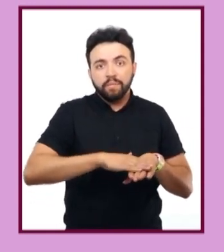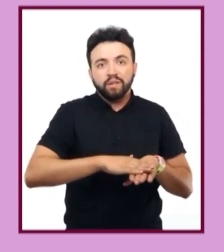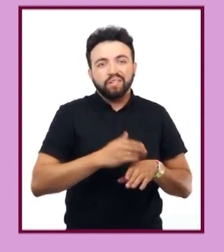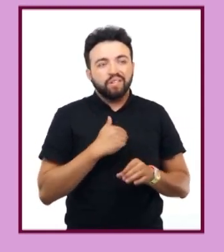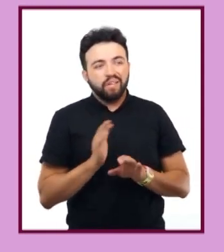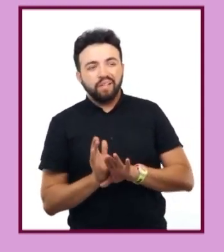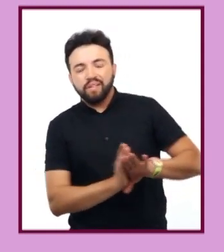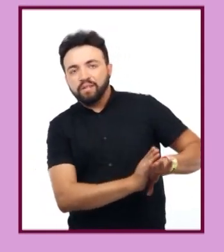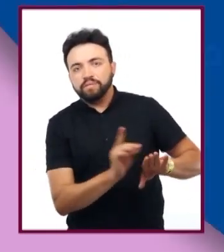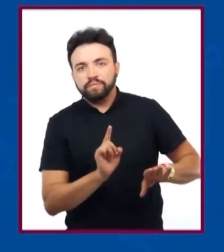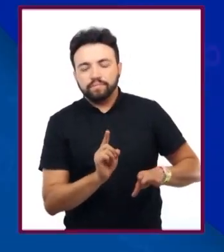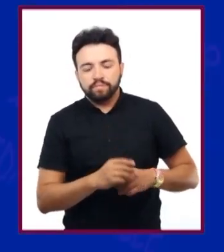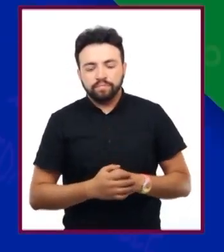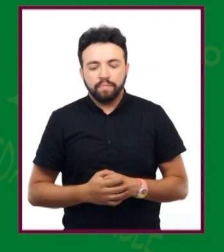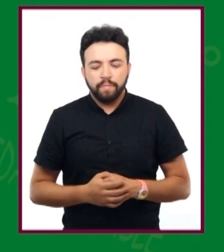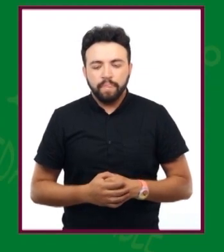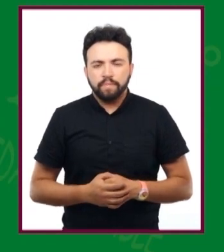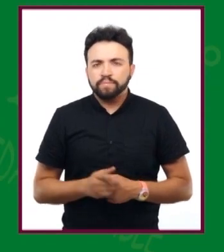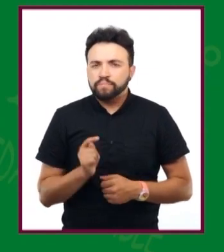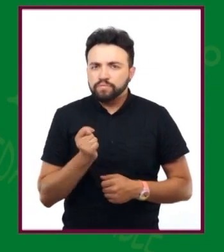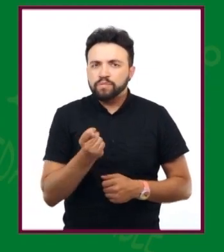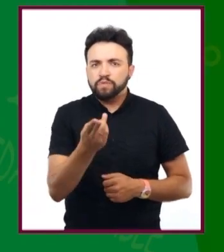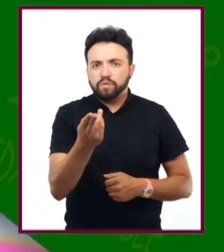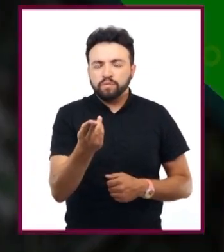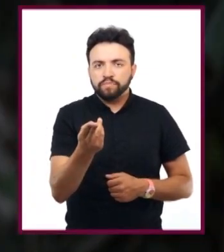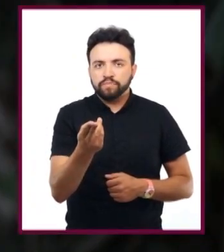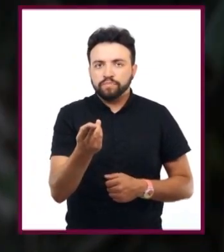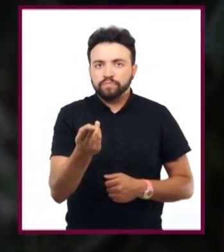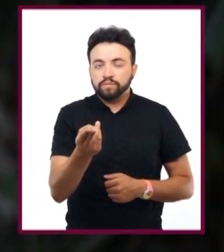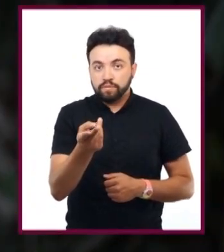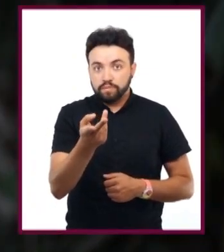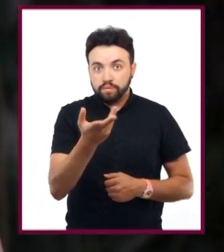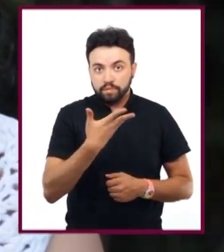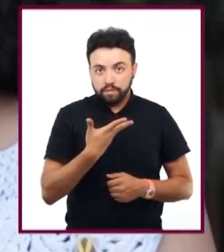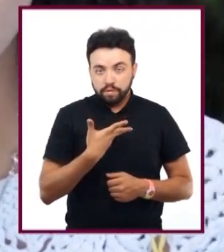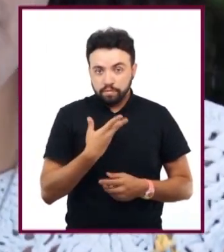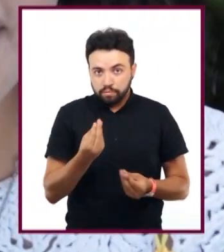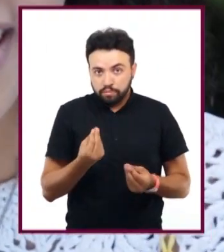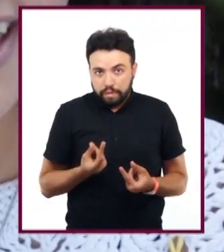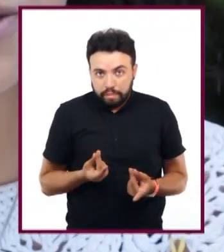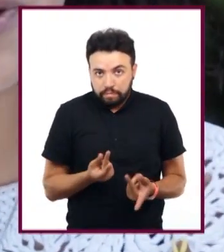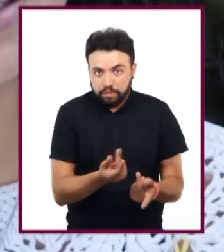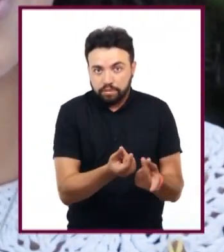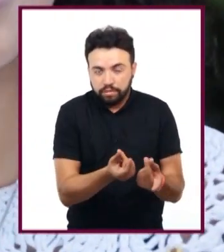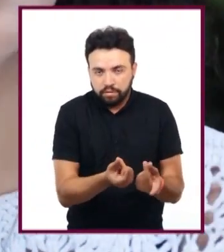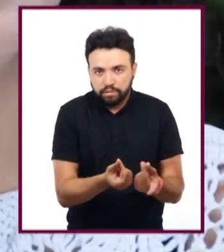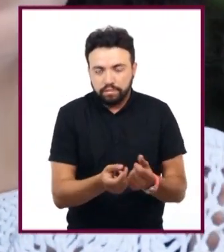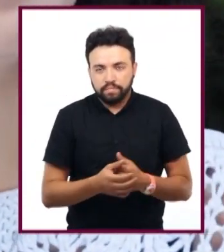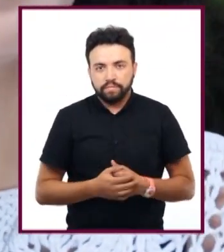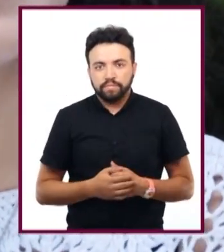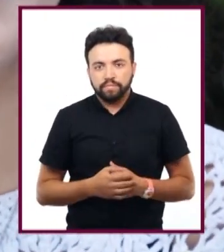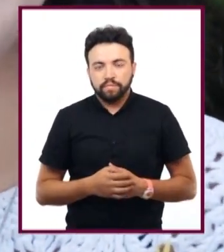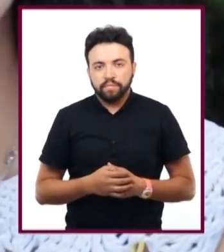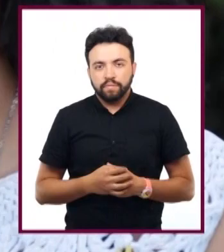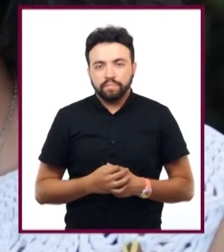esquivar. ¿Y tú? ¿Todavía tienes prisa?